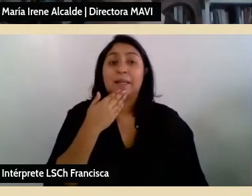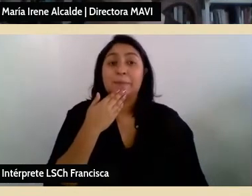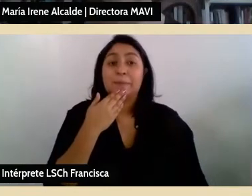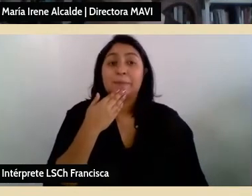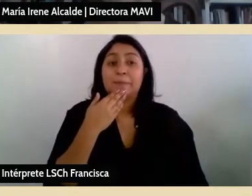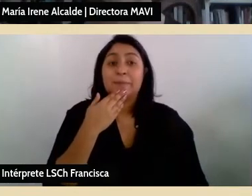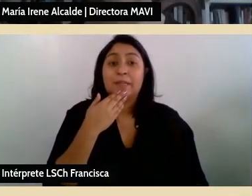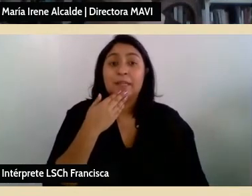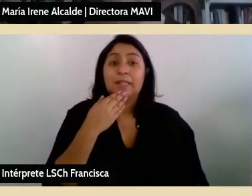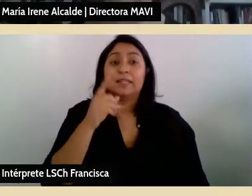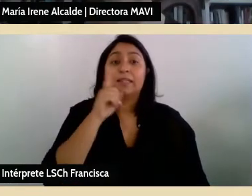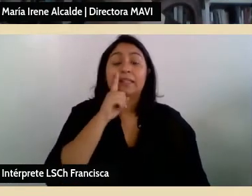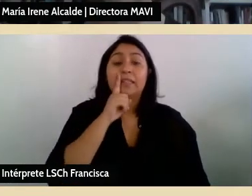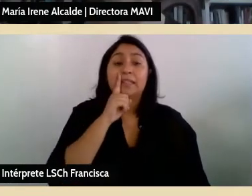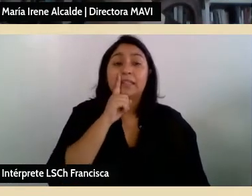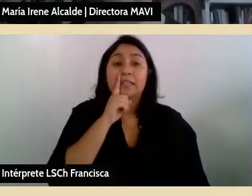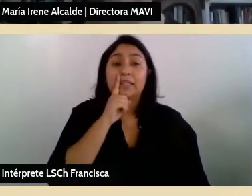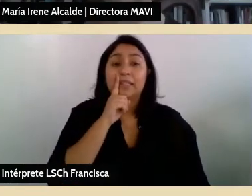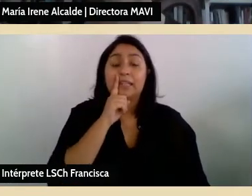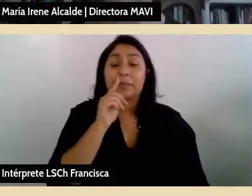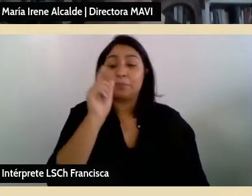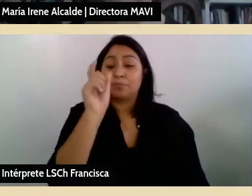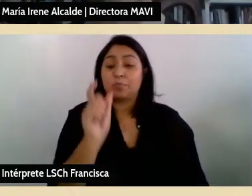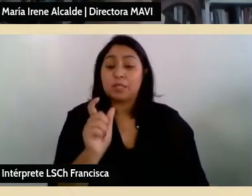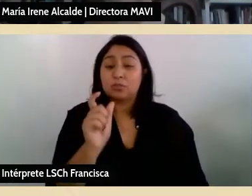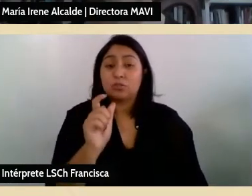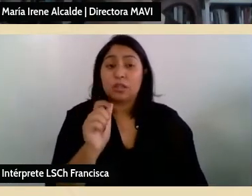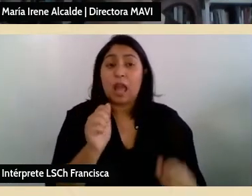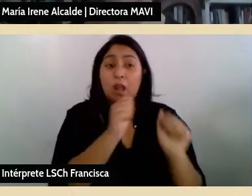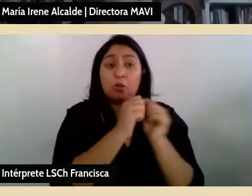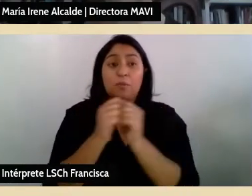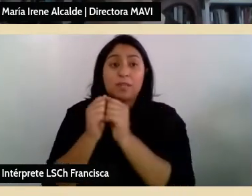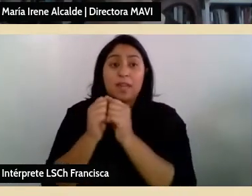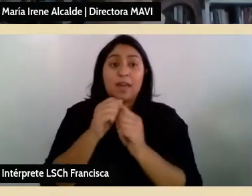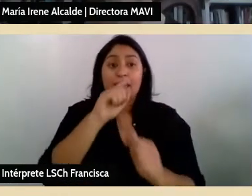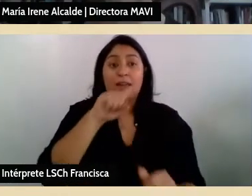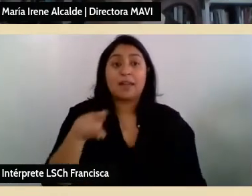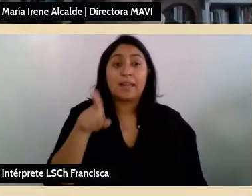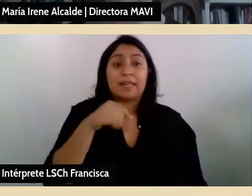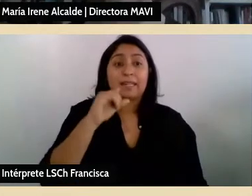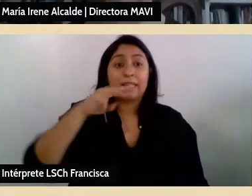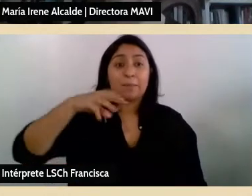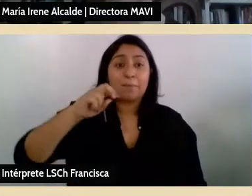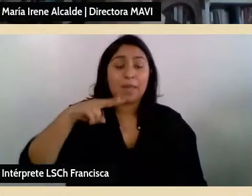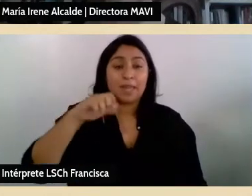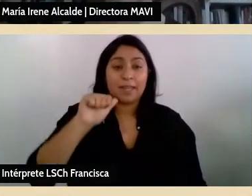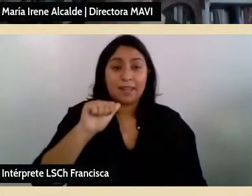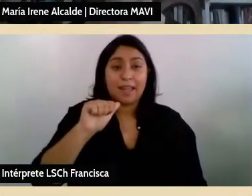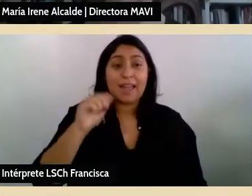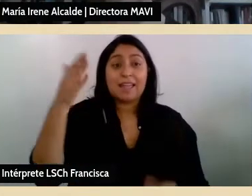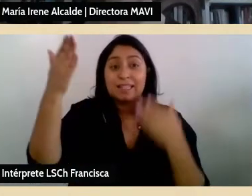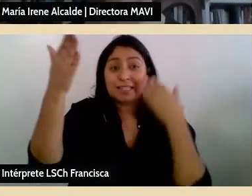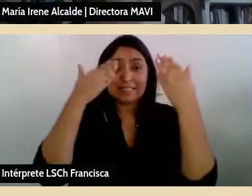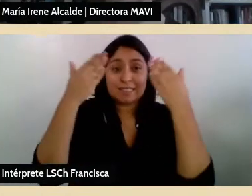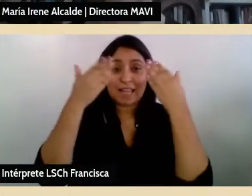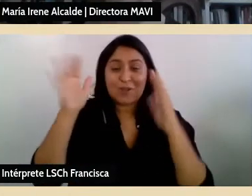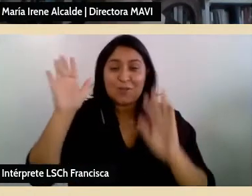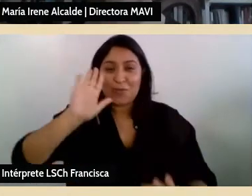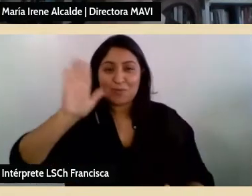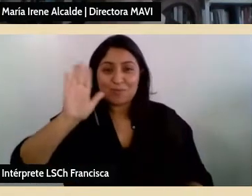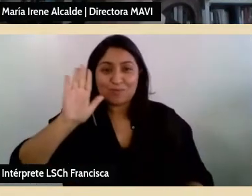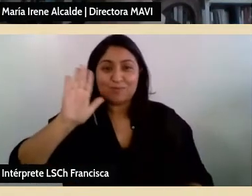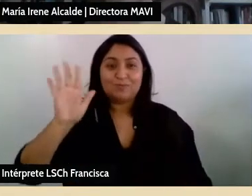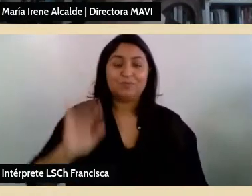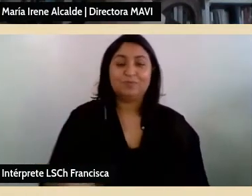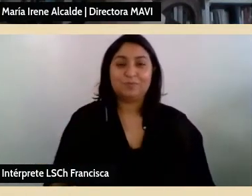encuentra Jimena Cabañas. ¿Es así? Eso, un saludo ahí a Jimena la cámara que no se estaba viendo